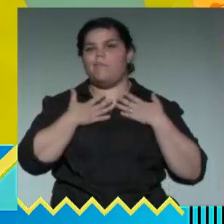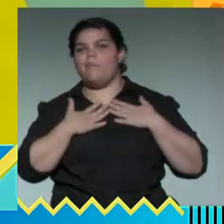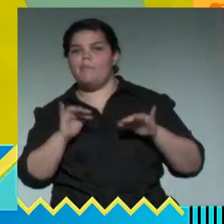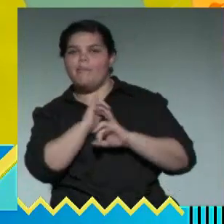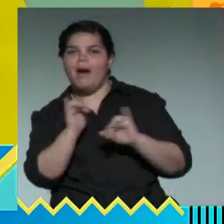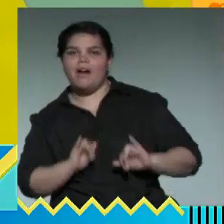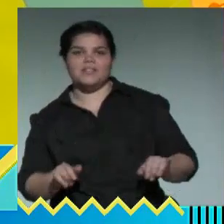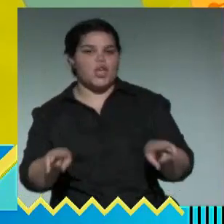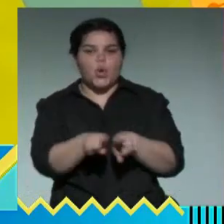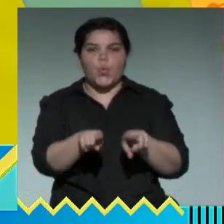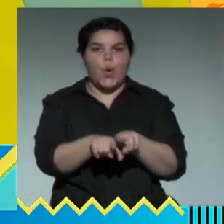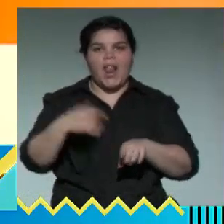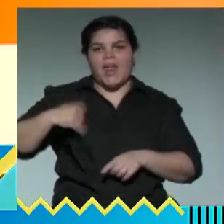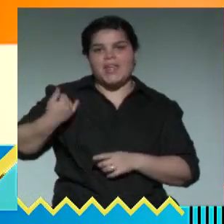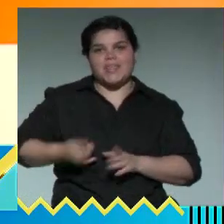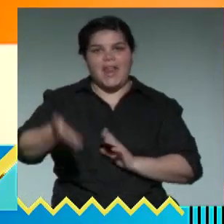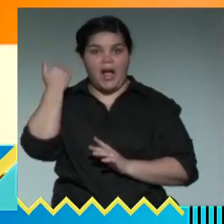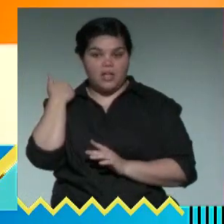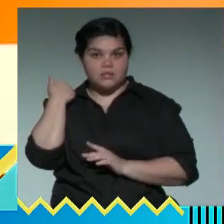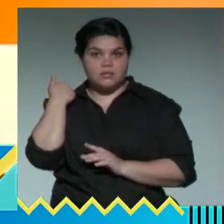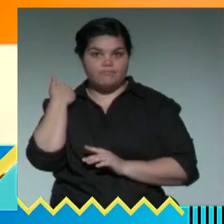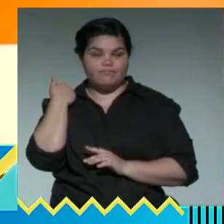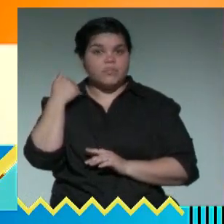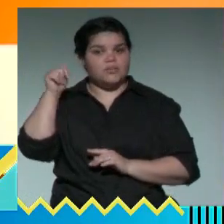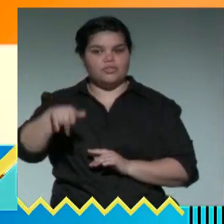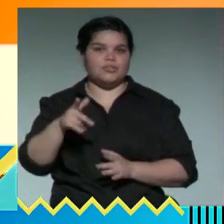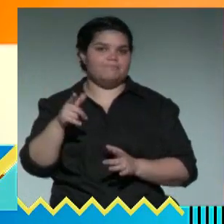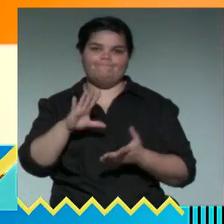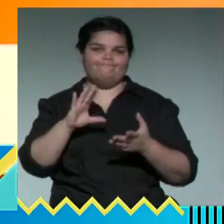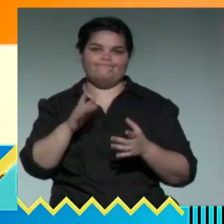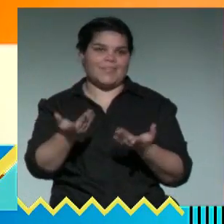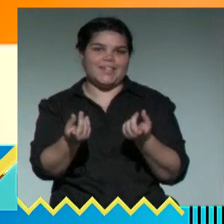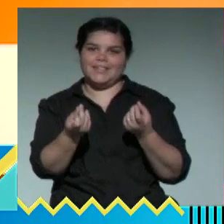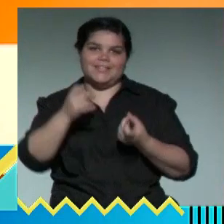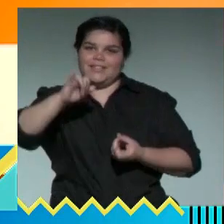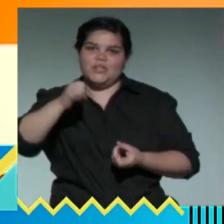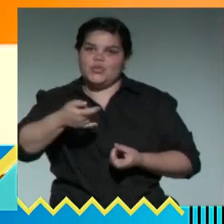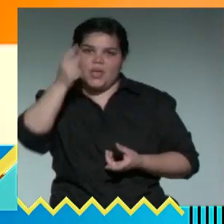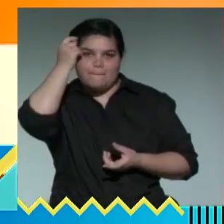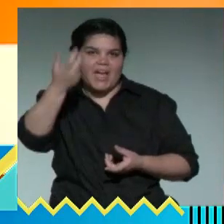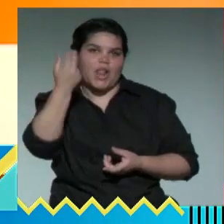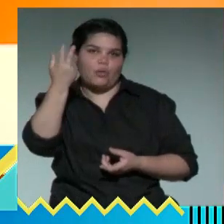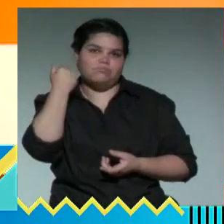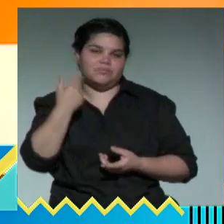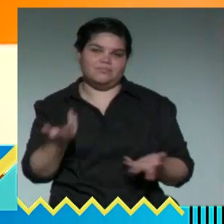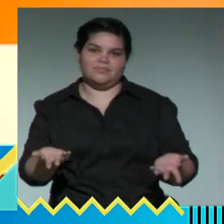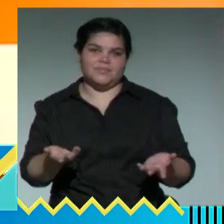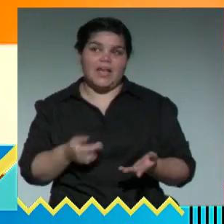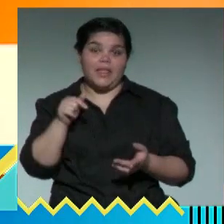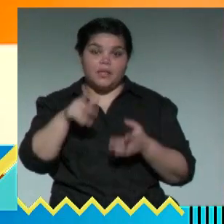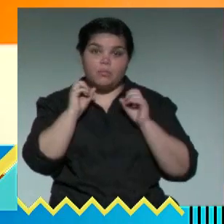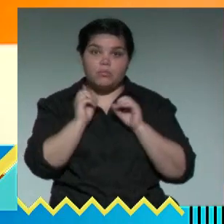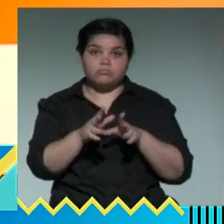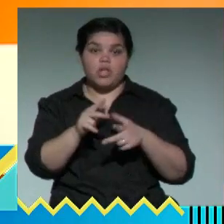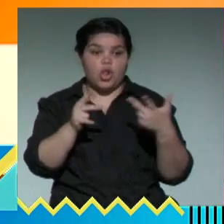de antes. ¿Entendés? Entonces una de las condiciones que le pusieron fue esa. Y nada, ahí ya empezaron a tocar, empezaron a